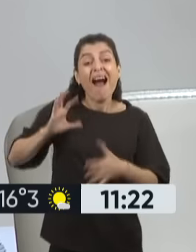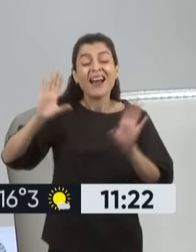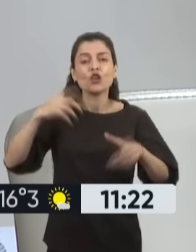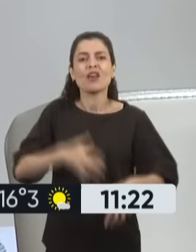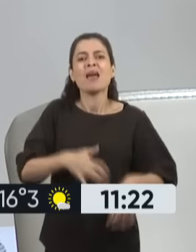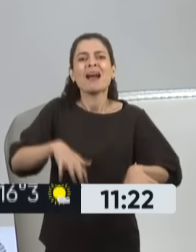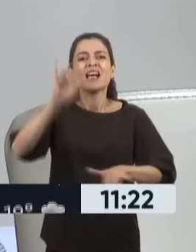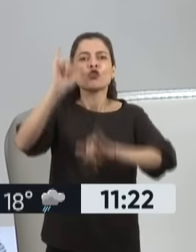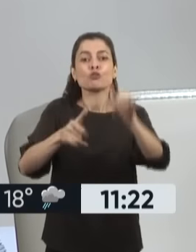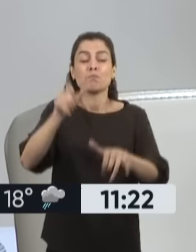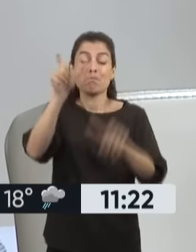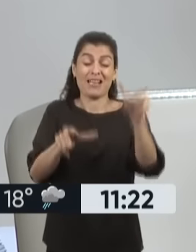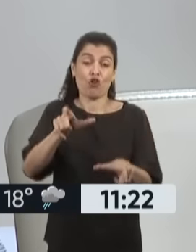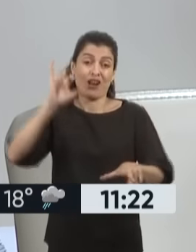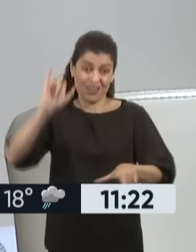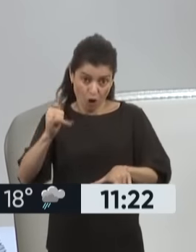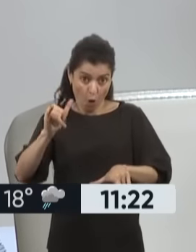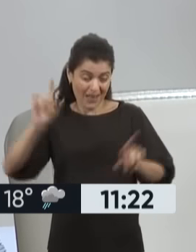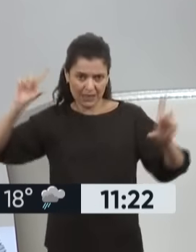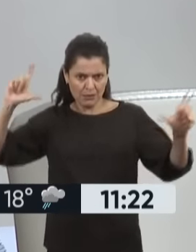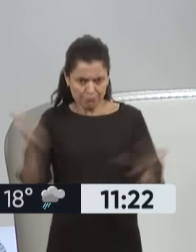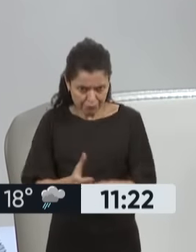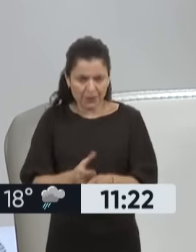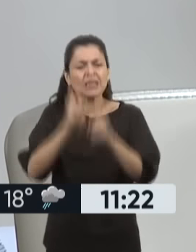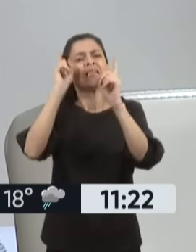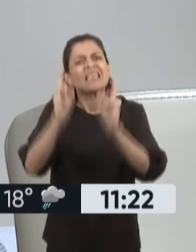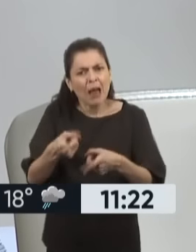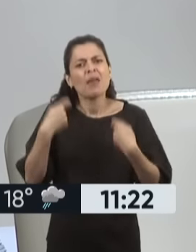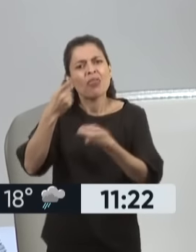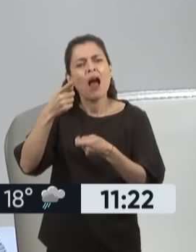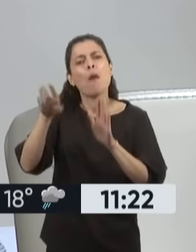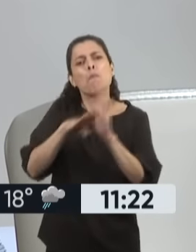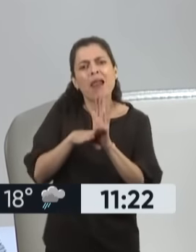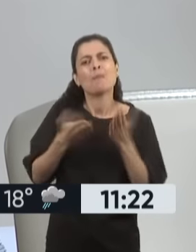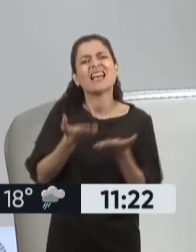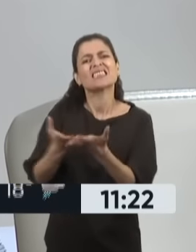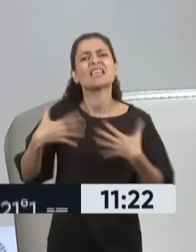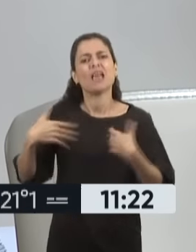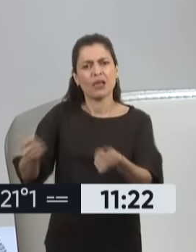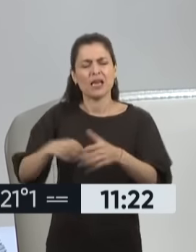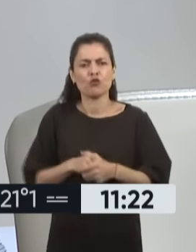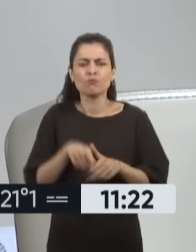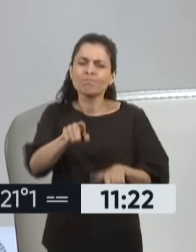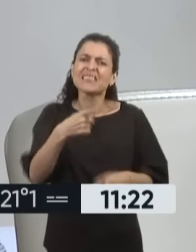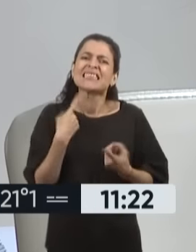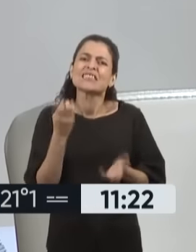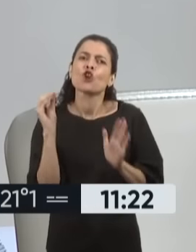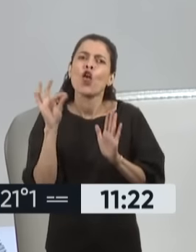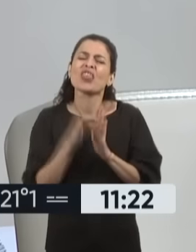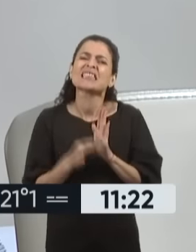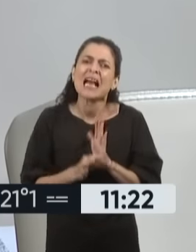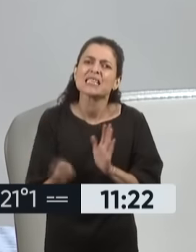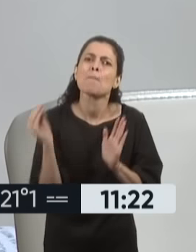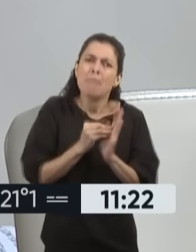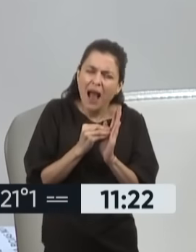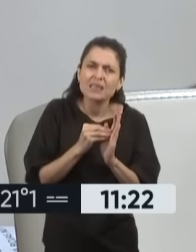adolescente Y además le supuso un ahorro al estado en materia de asistencia de salud por eso quería pedirle mayores detalles de de este